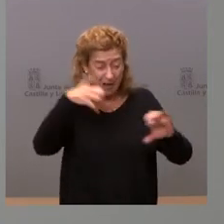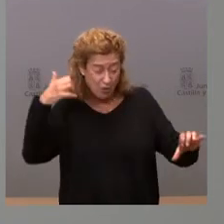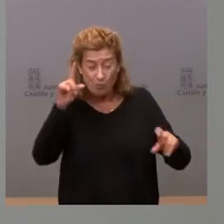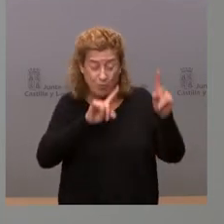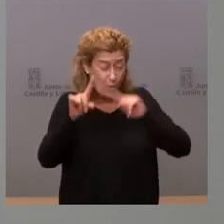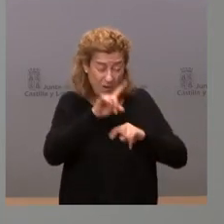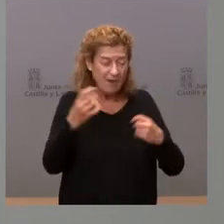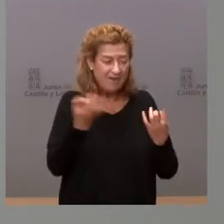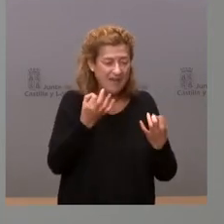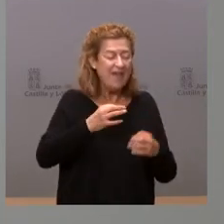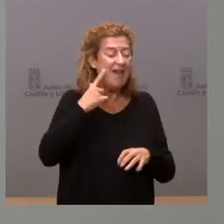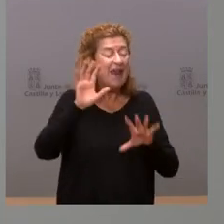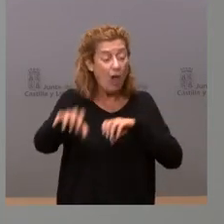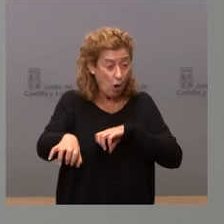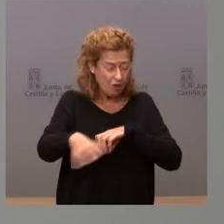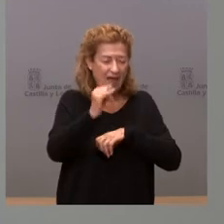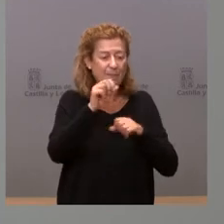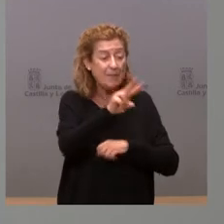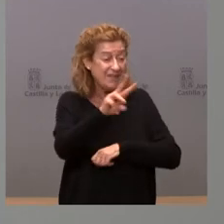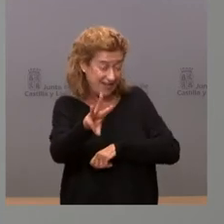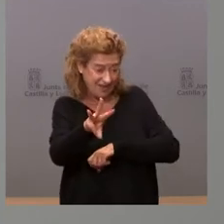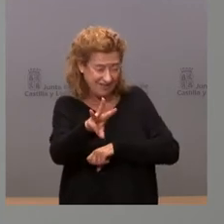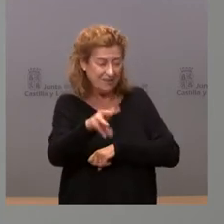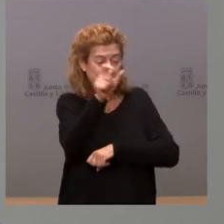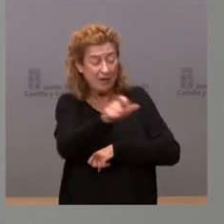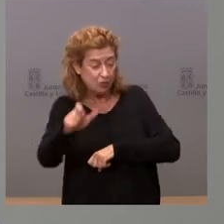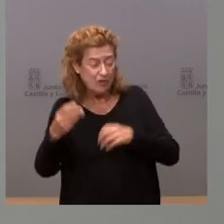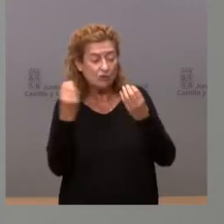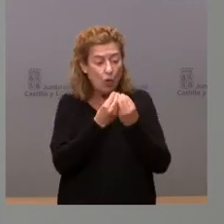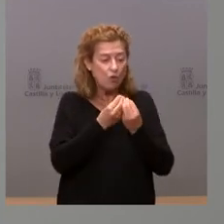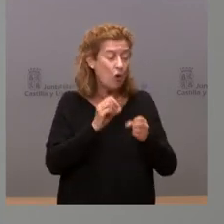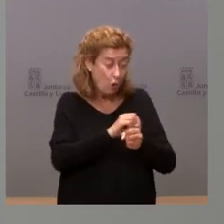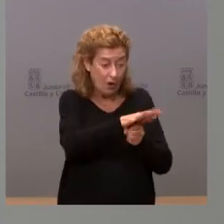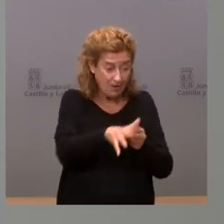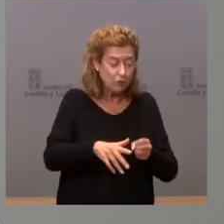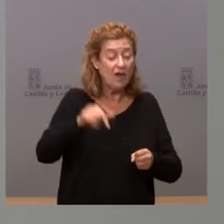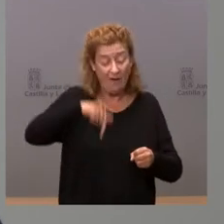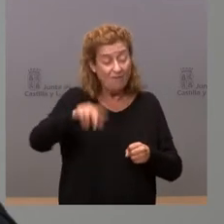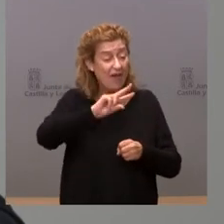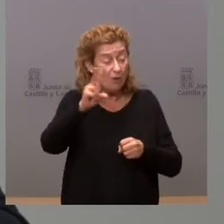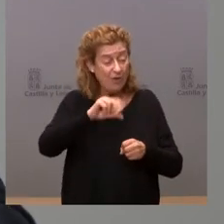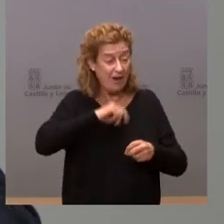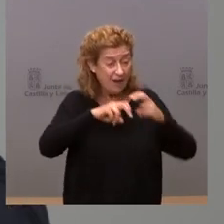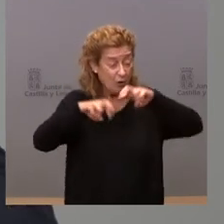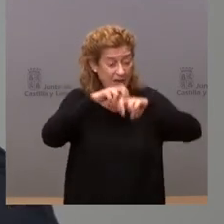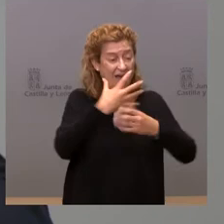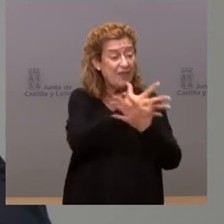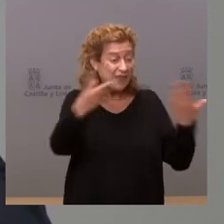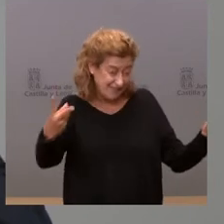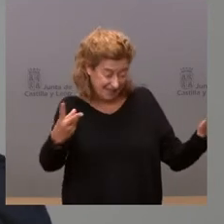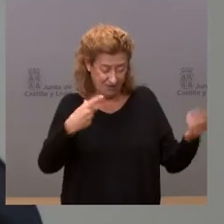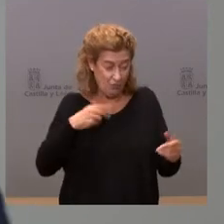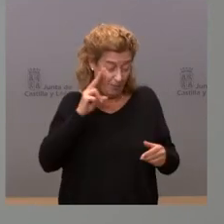el león hay 23 pacientes con con kobe está en el río hortega 17 son los hospitales que yo tengo con